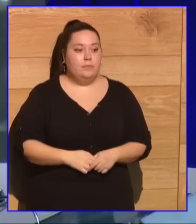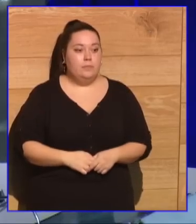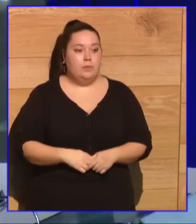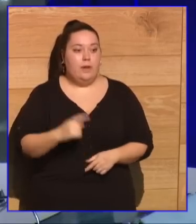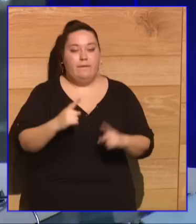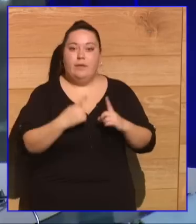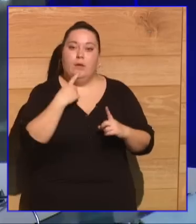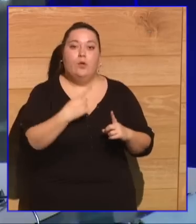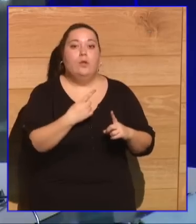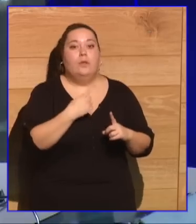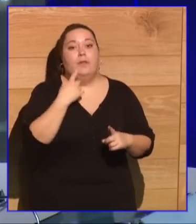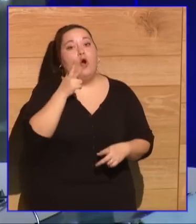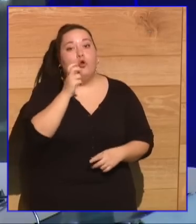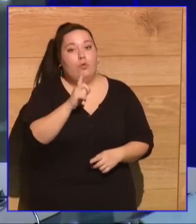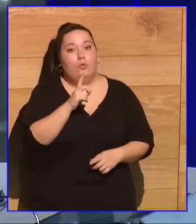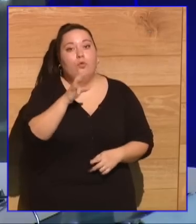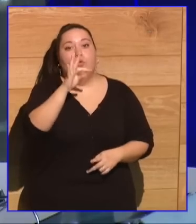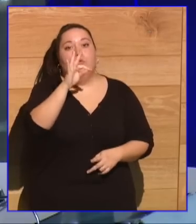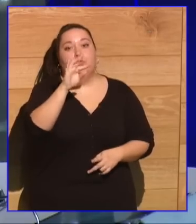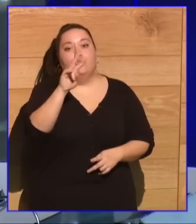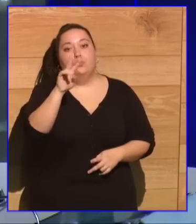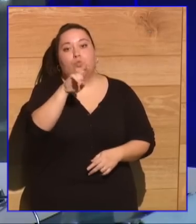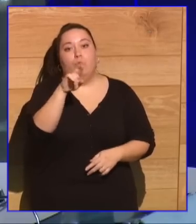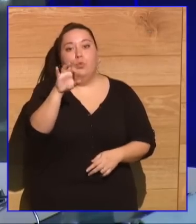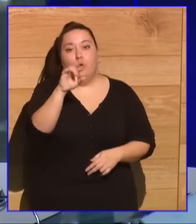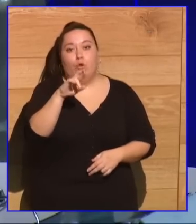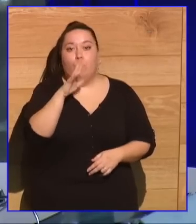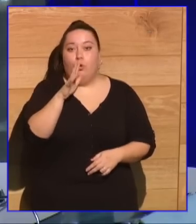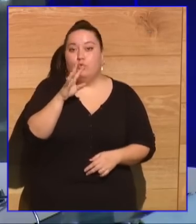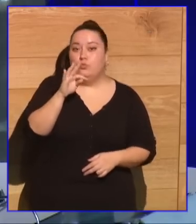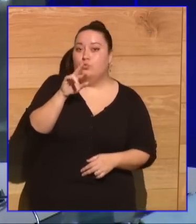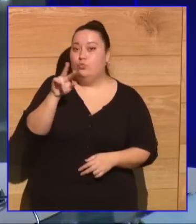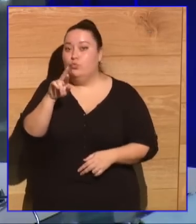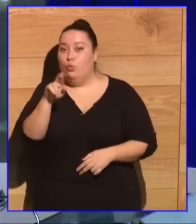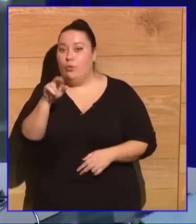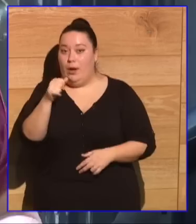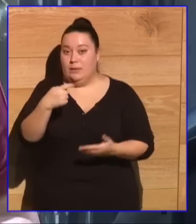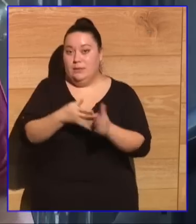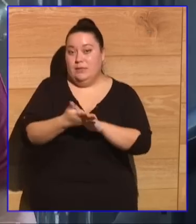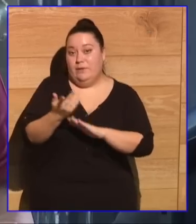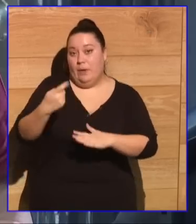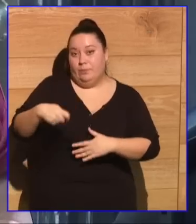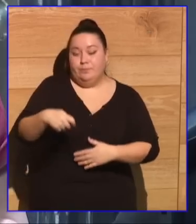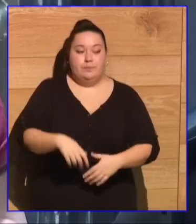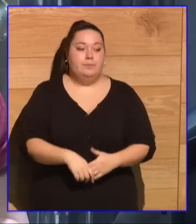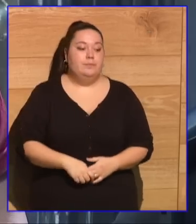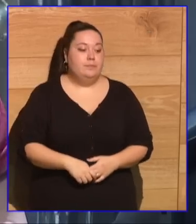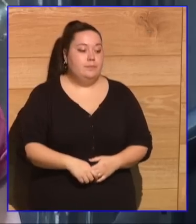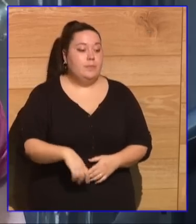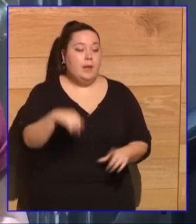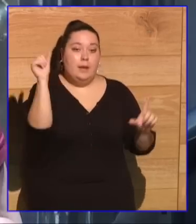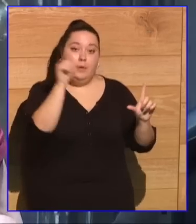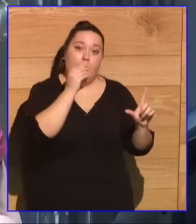¿no? que viene de turra. Efectivamente. Es que hay películas buenas y películas malas, y películas de